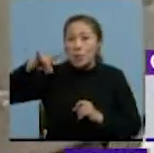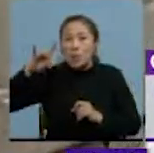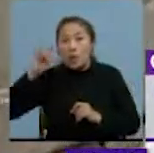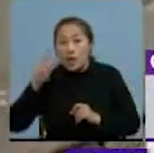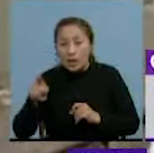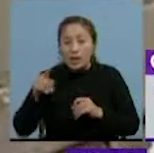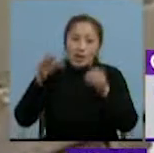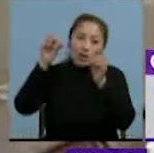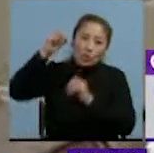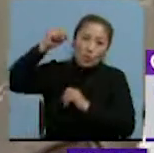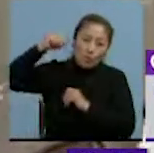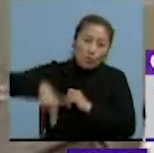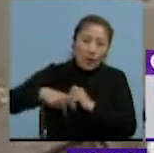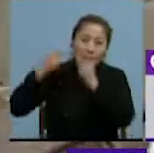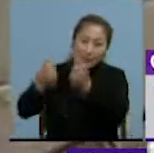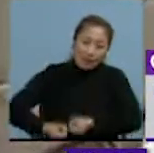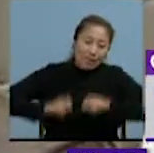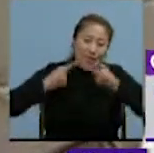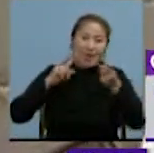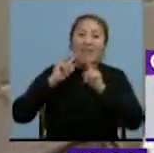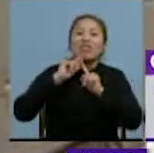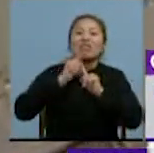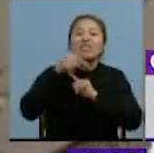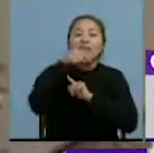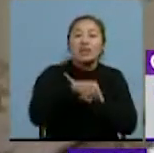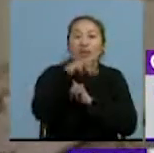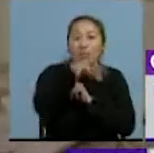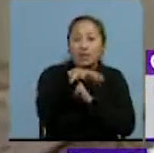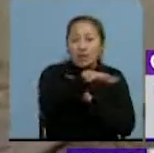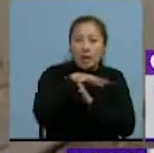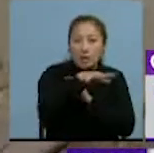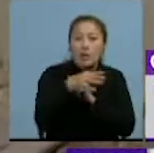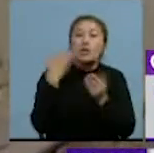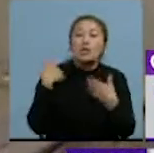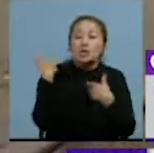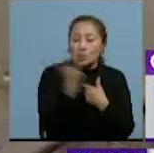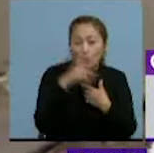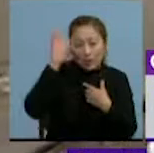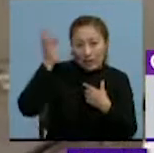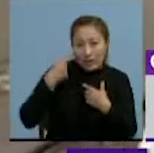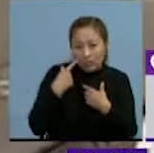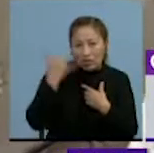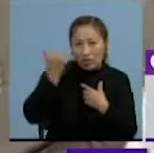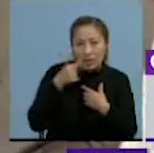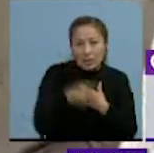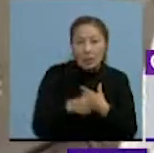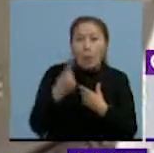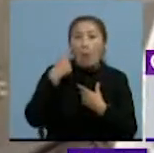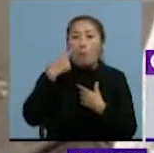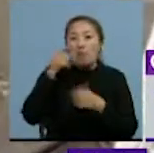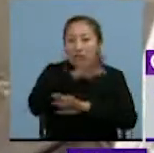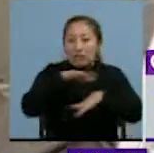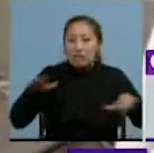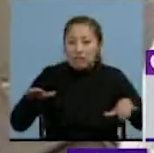que envía recursos directamente a la institución. Nosotros administramos un programa que es para 1000 chicos de